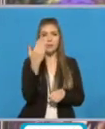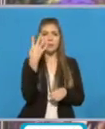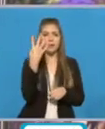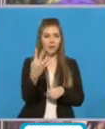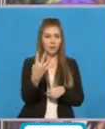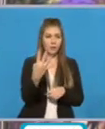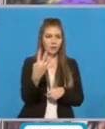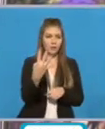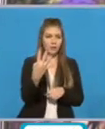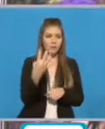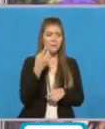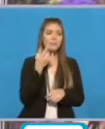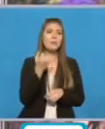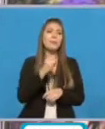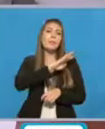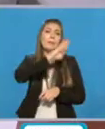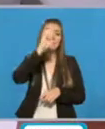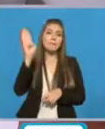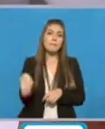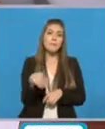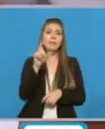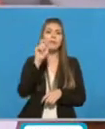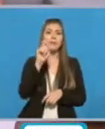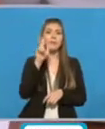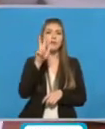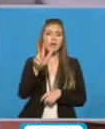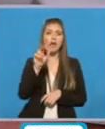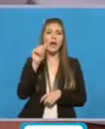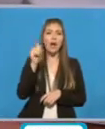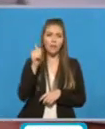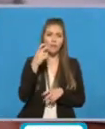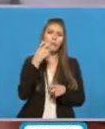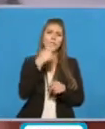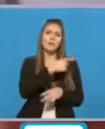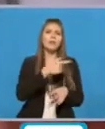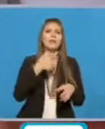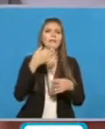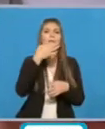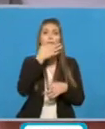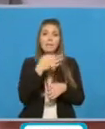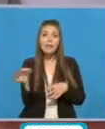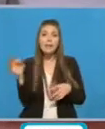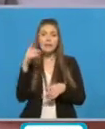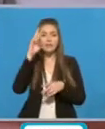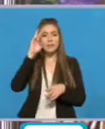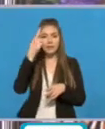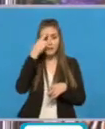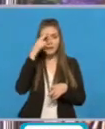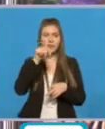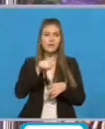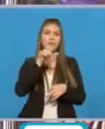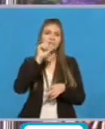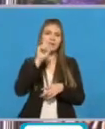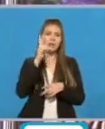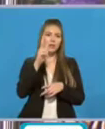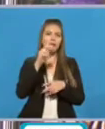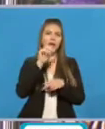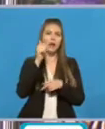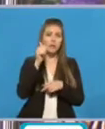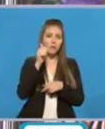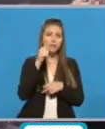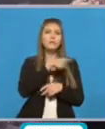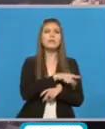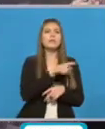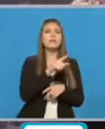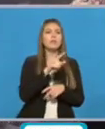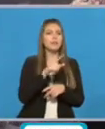354. No, bueno. Y murió el 28 de agosto, por eso se le celebra el 28 de agosto del 430 en